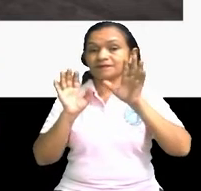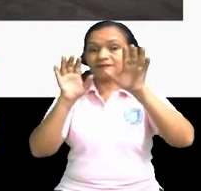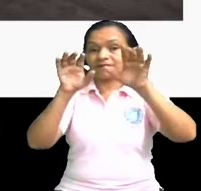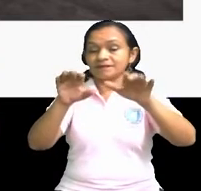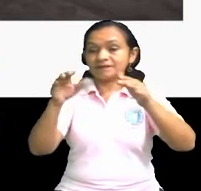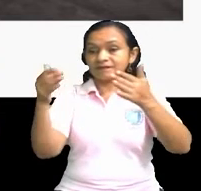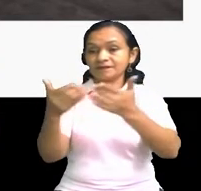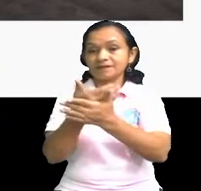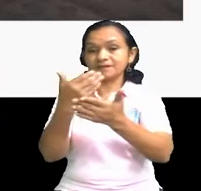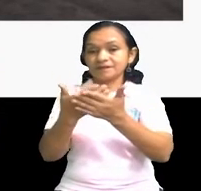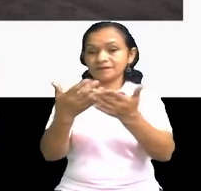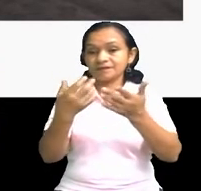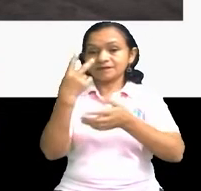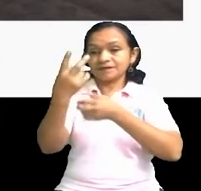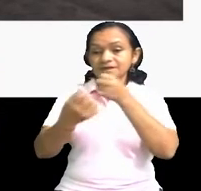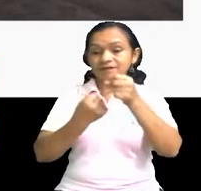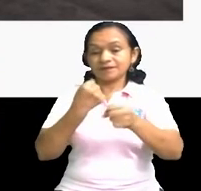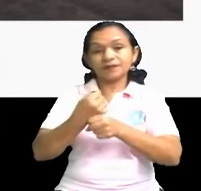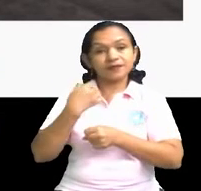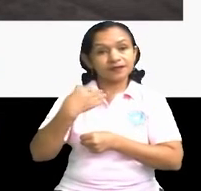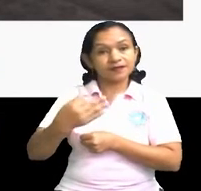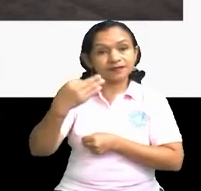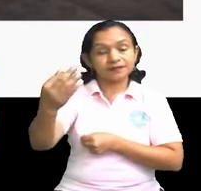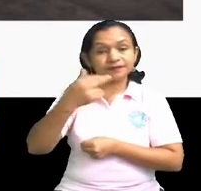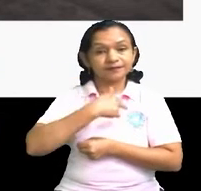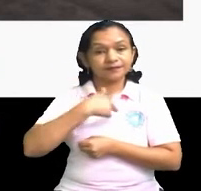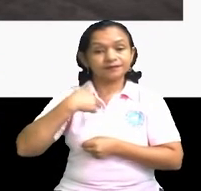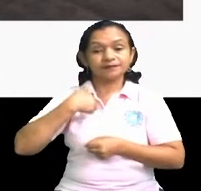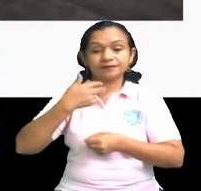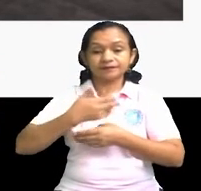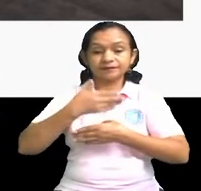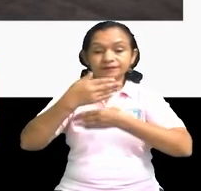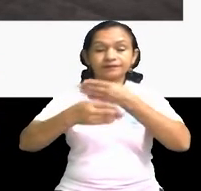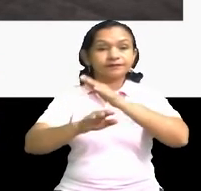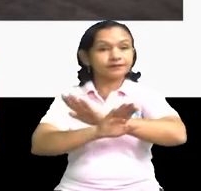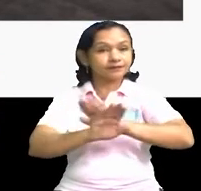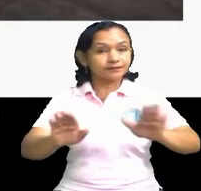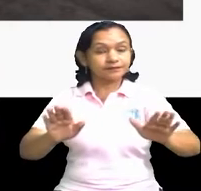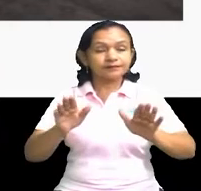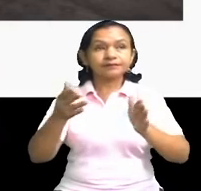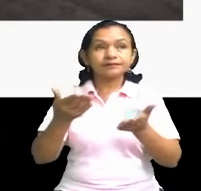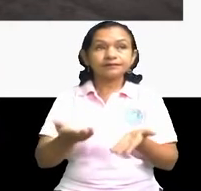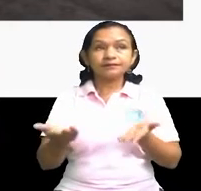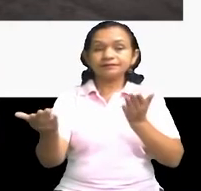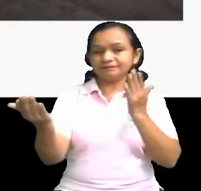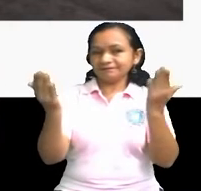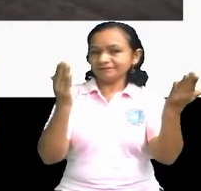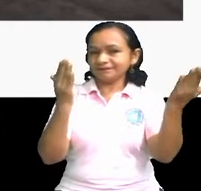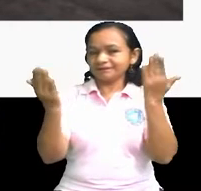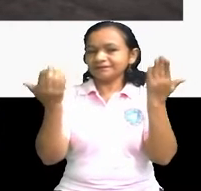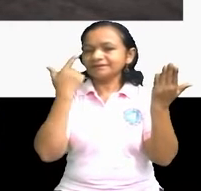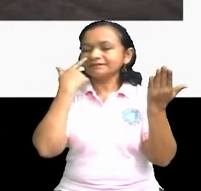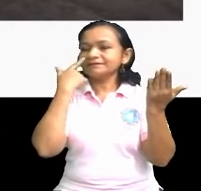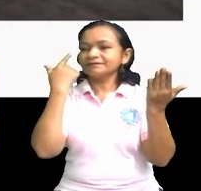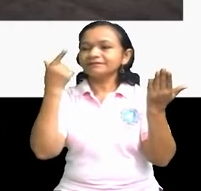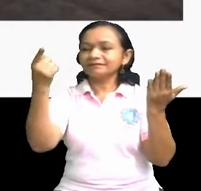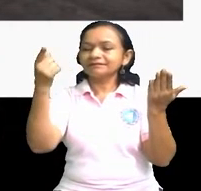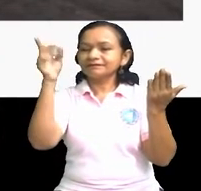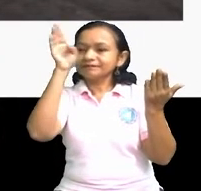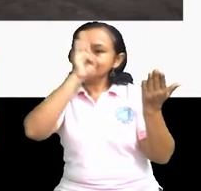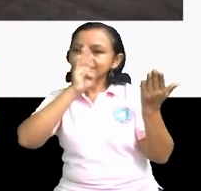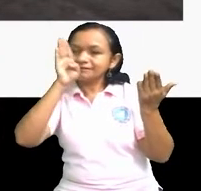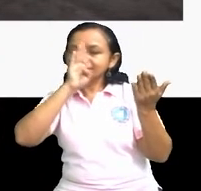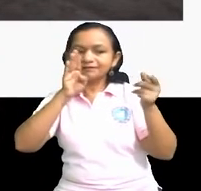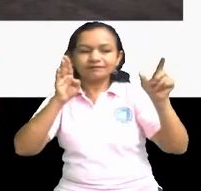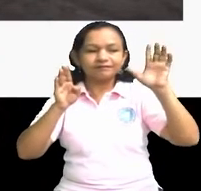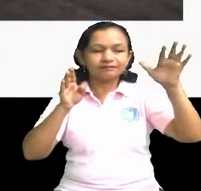está previsto que en 2 años esté concluido, pues vamos a compararlo con el